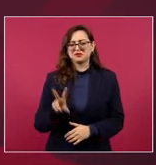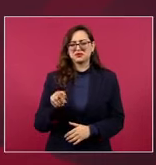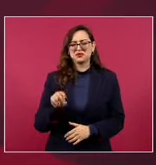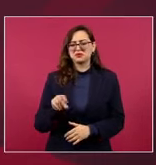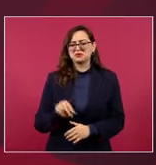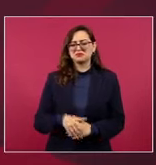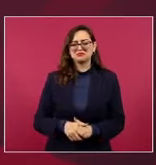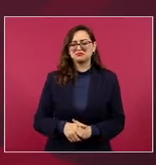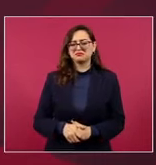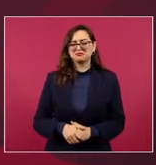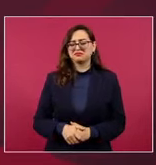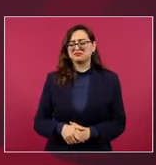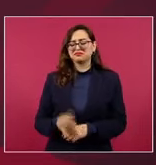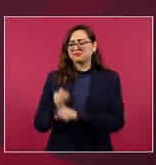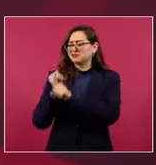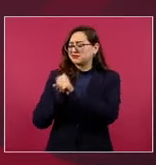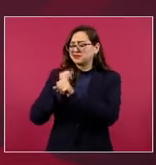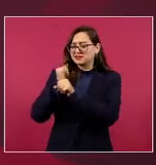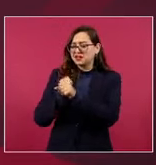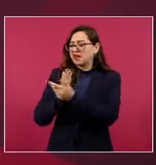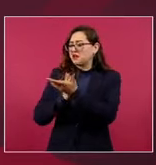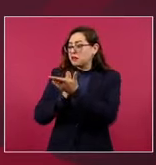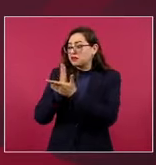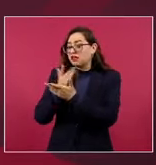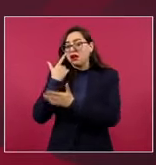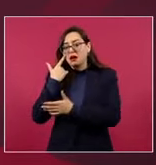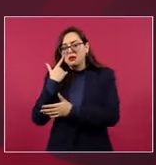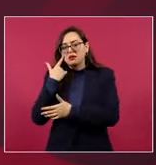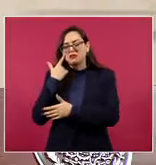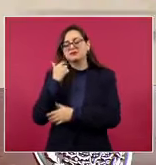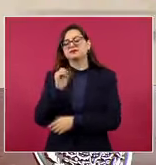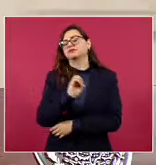nosotros ninguna investigación sobre eso.